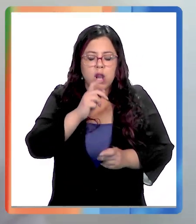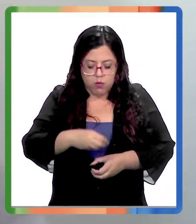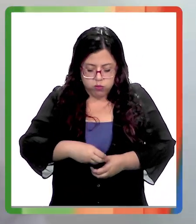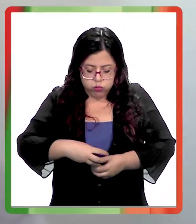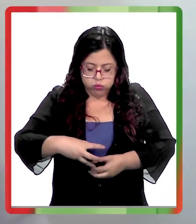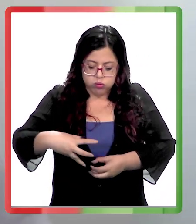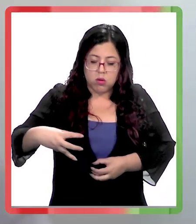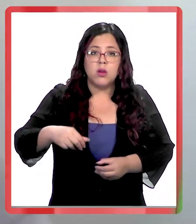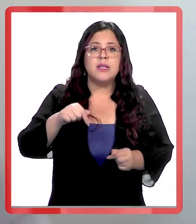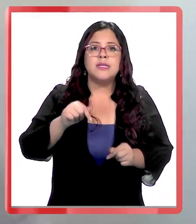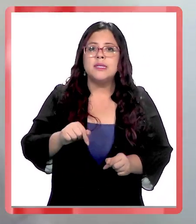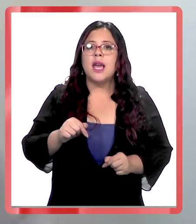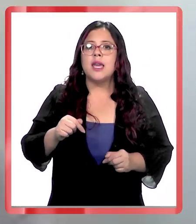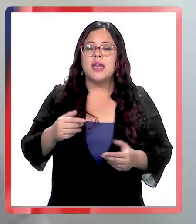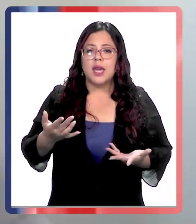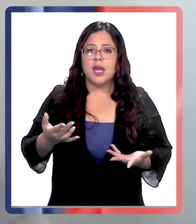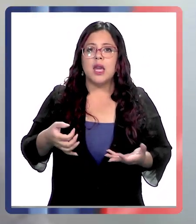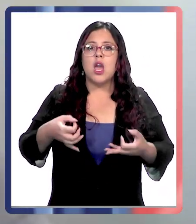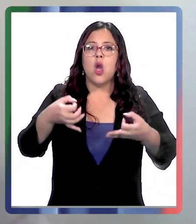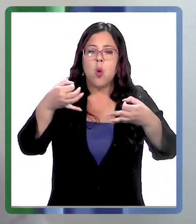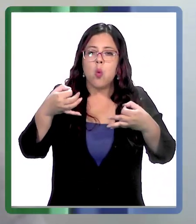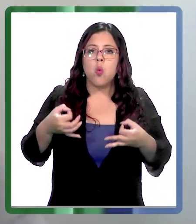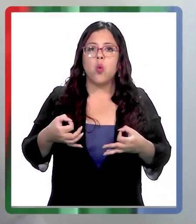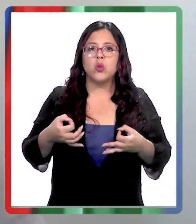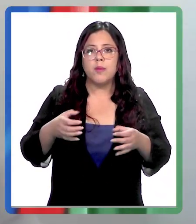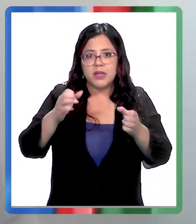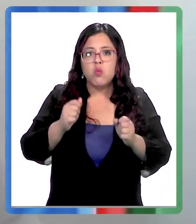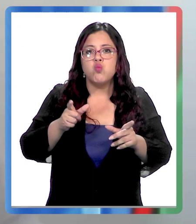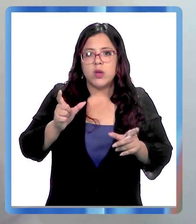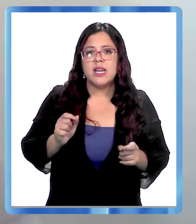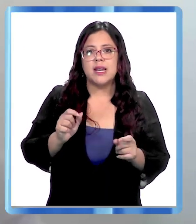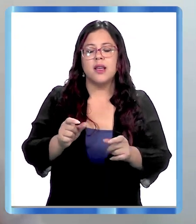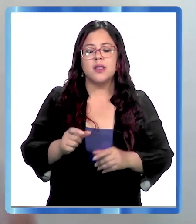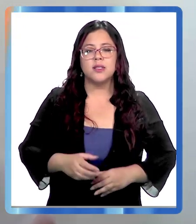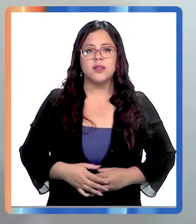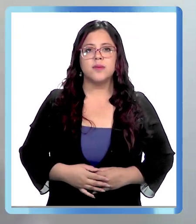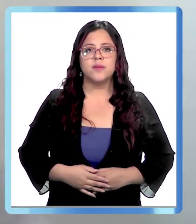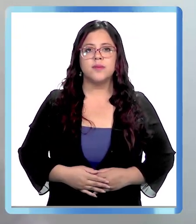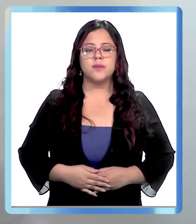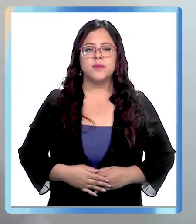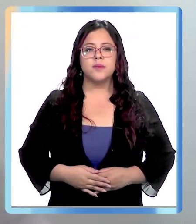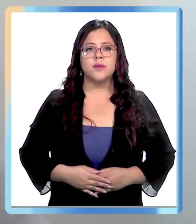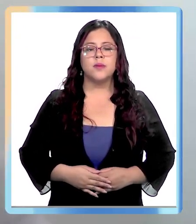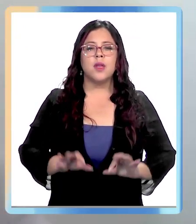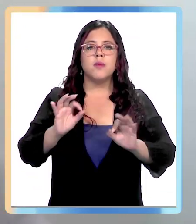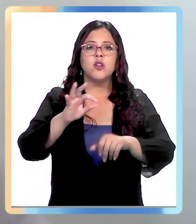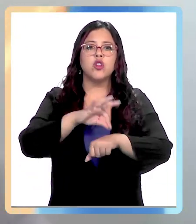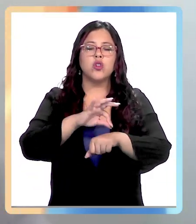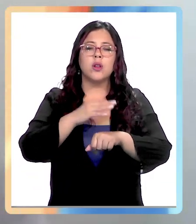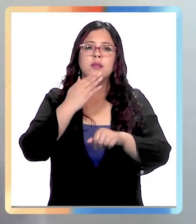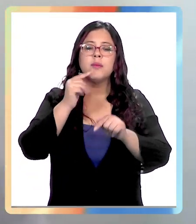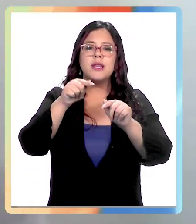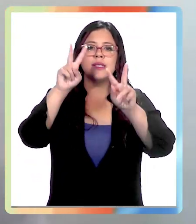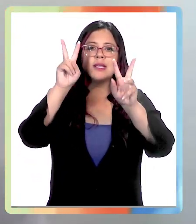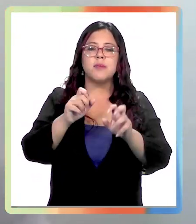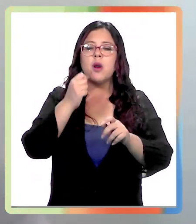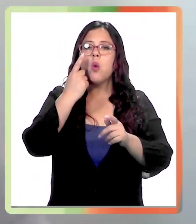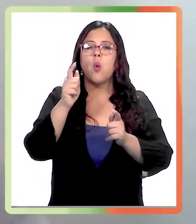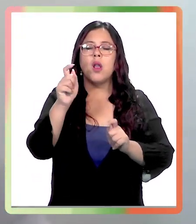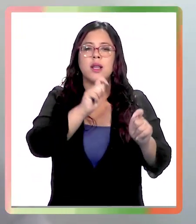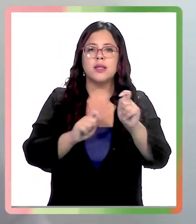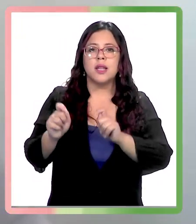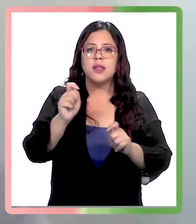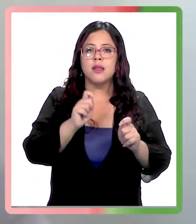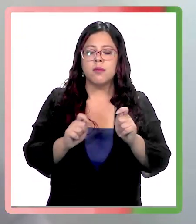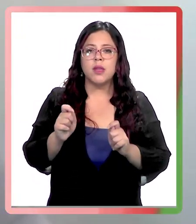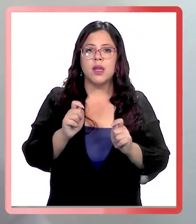que normalmente tenemos en el tubo digestivo con algunas características inflamatorias y eso hace que se predisponga a